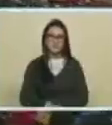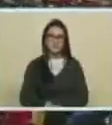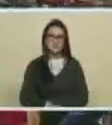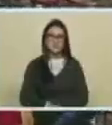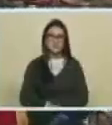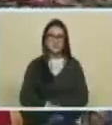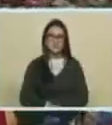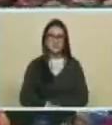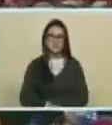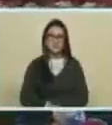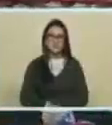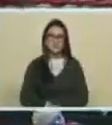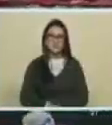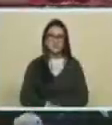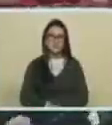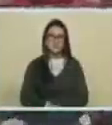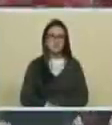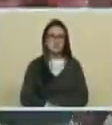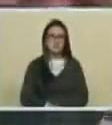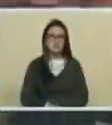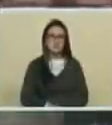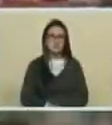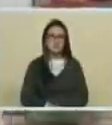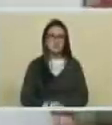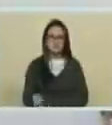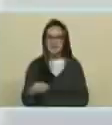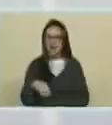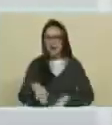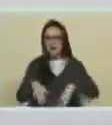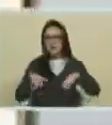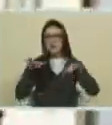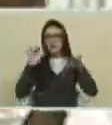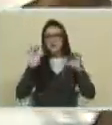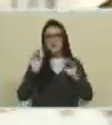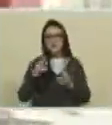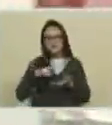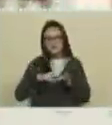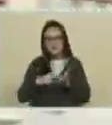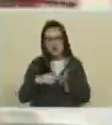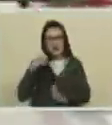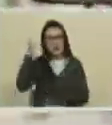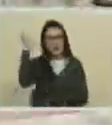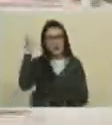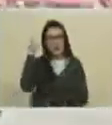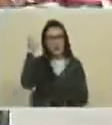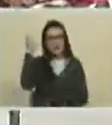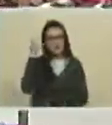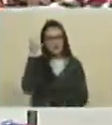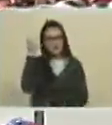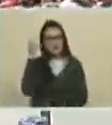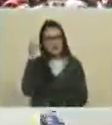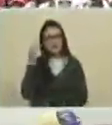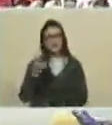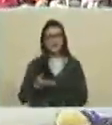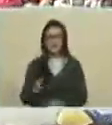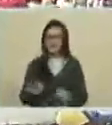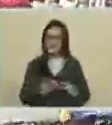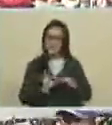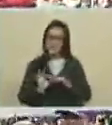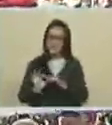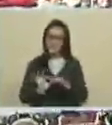Que crezca la ola. La ola de la conciencia. La ola de la